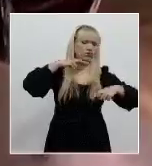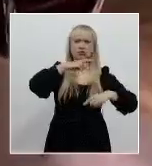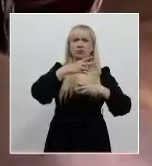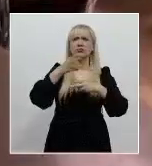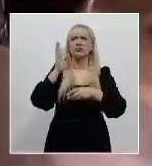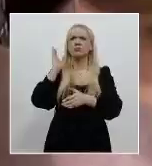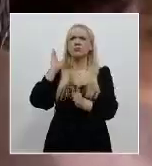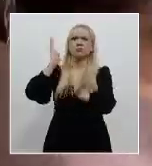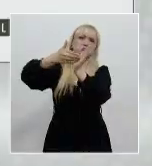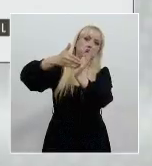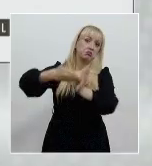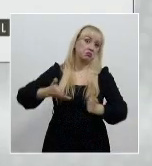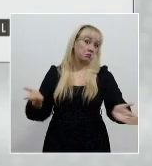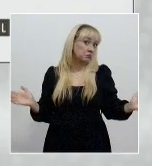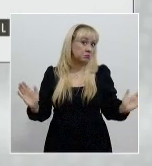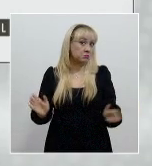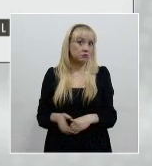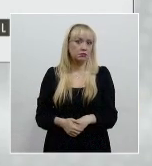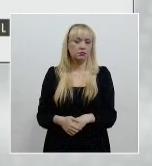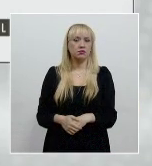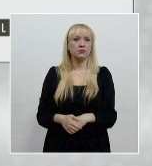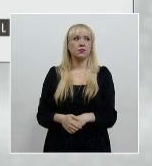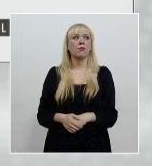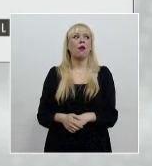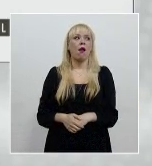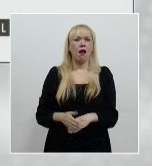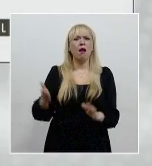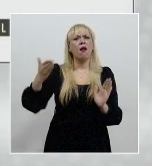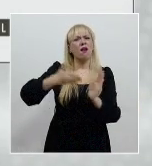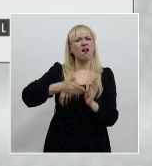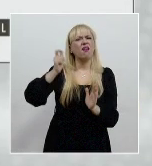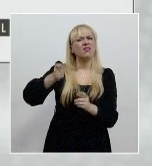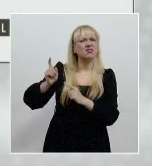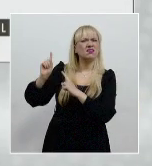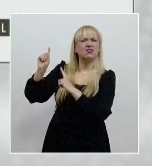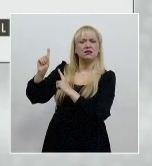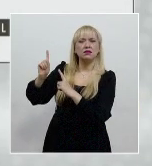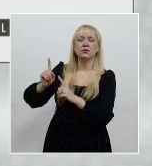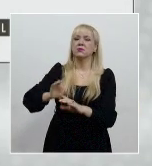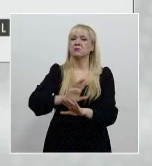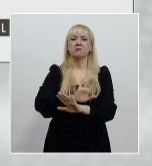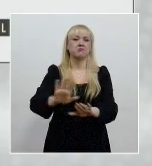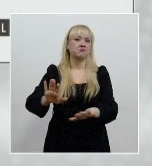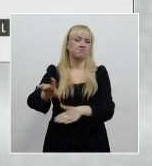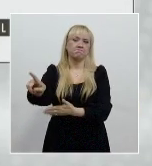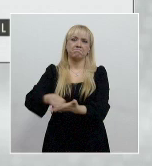imponer sanciones. Y entre las sanciones, bueno, está la suspensión